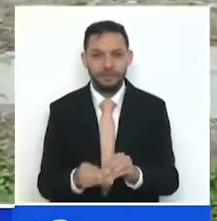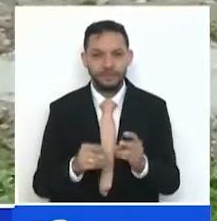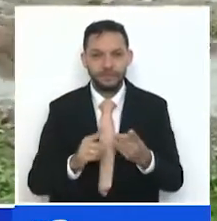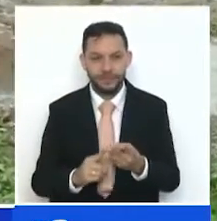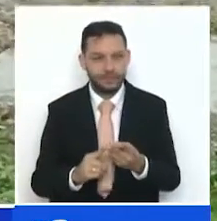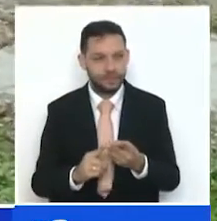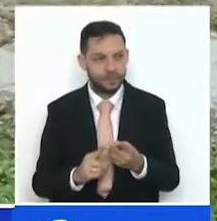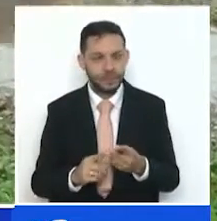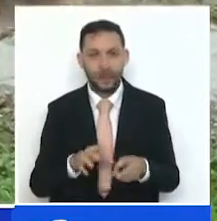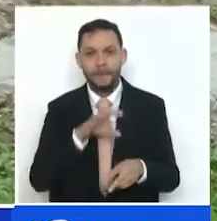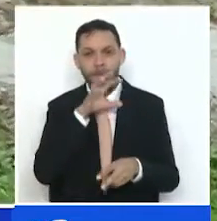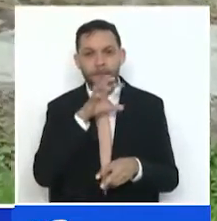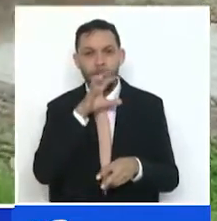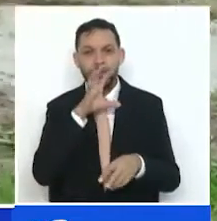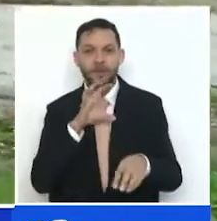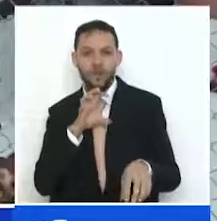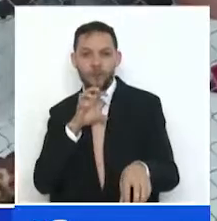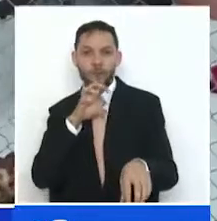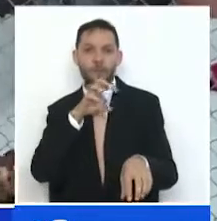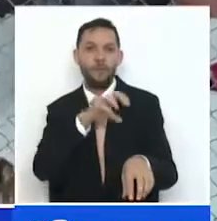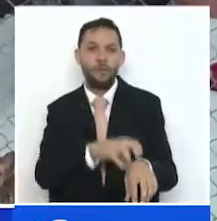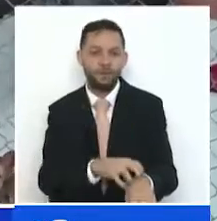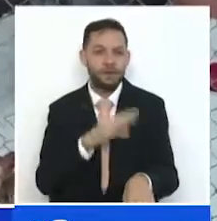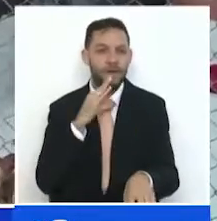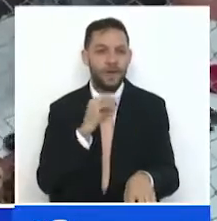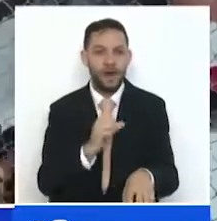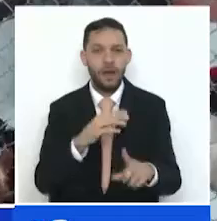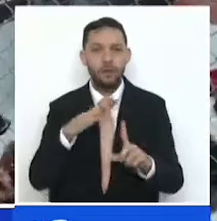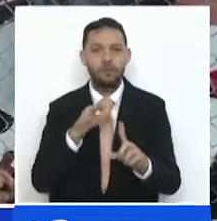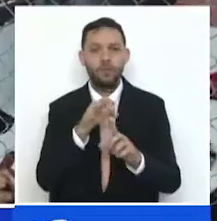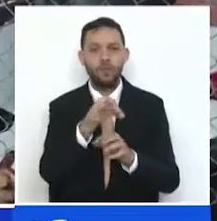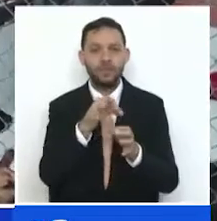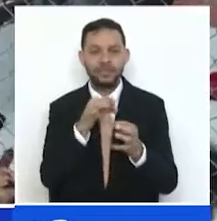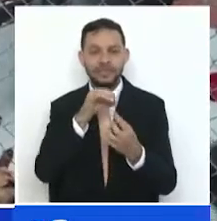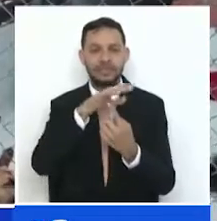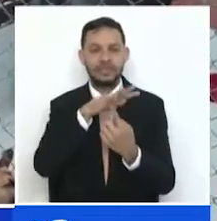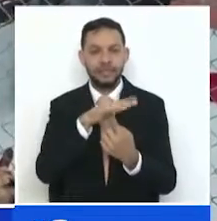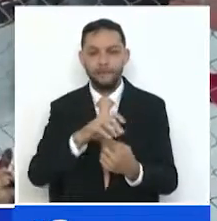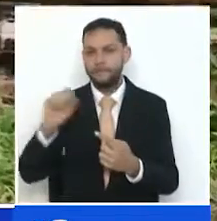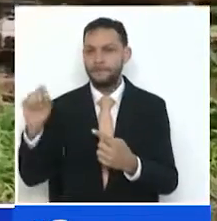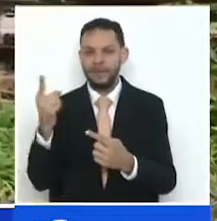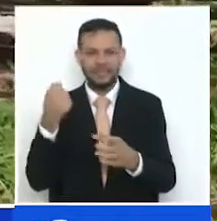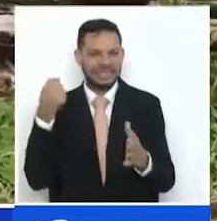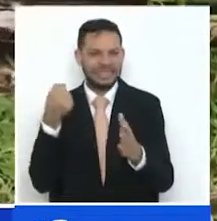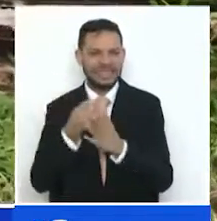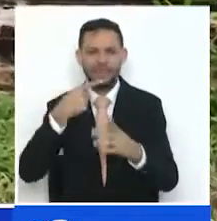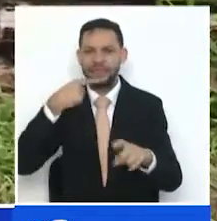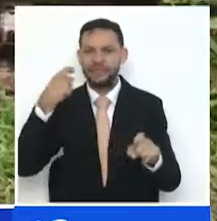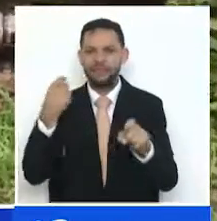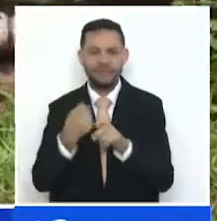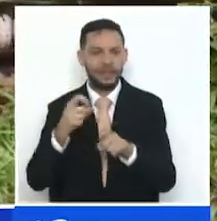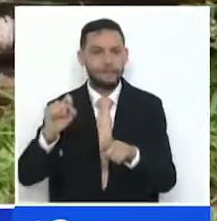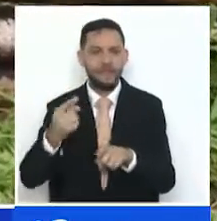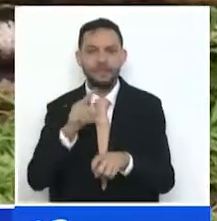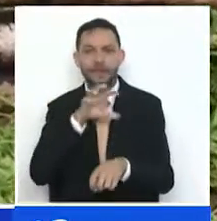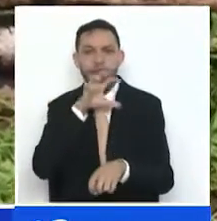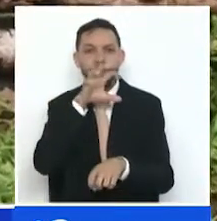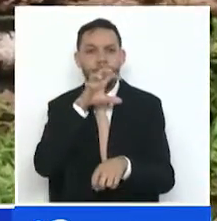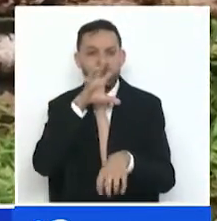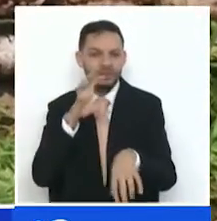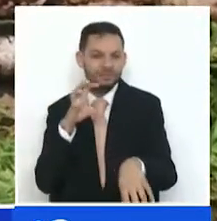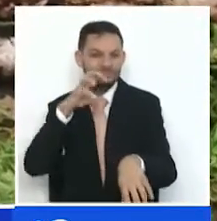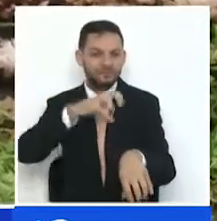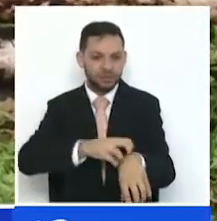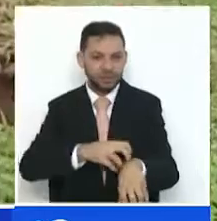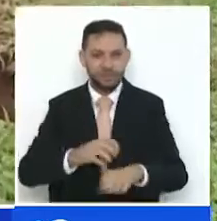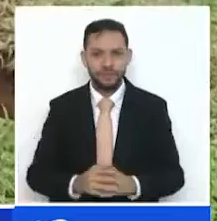Un perro mordió a una mujer en la cara en el municipio de Salamina. Este es el primer accidente con caninos que se registra en Caldas en los